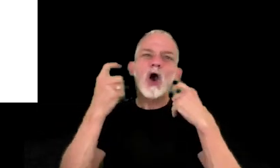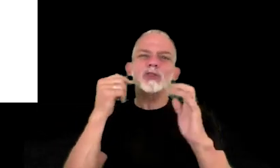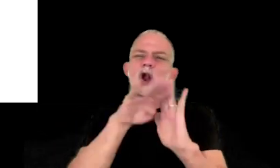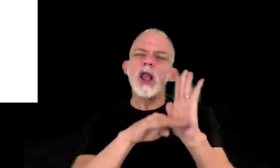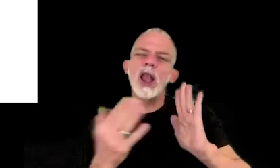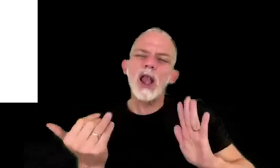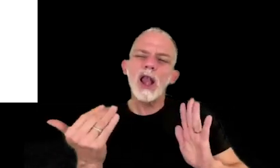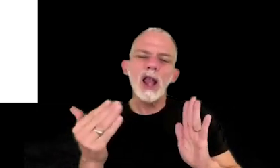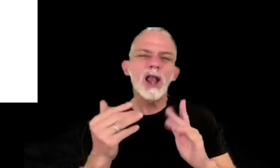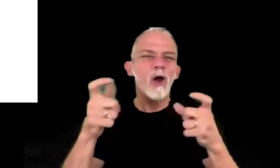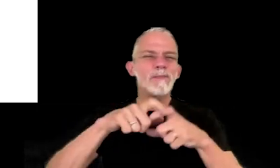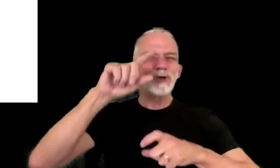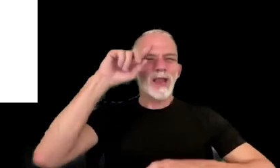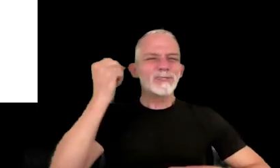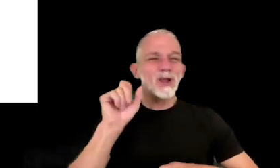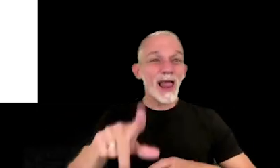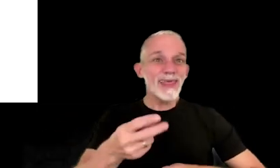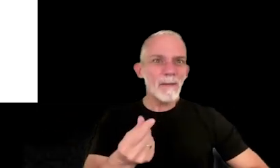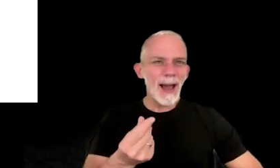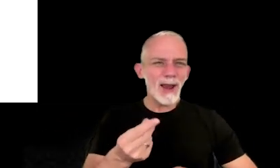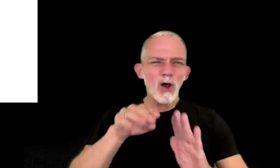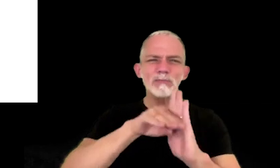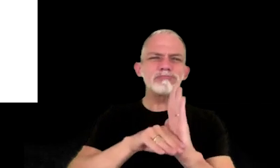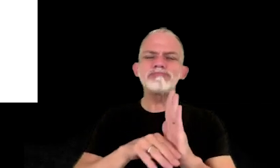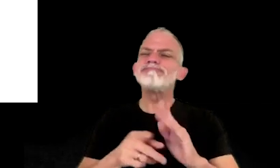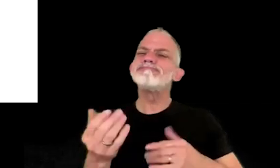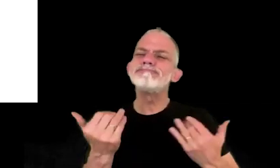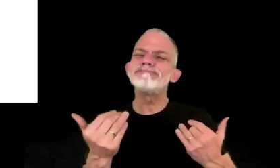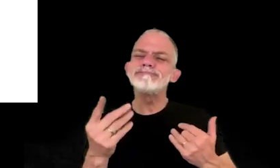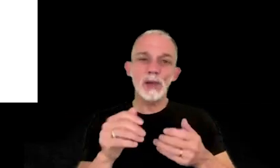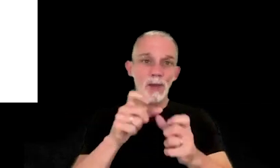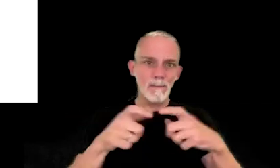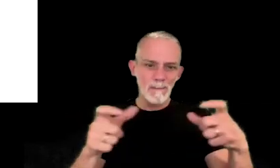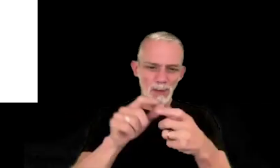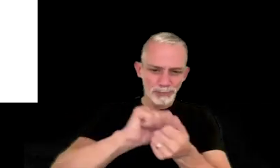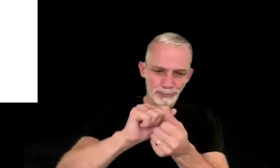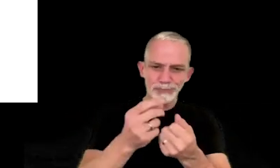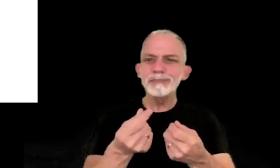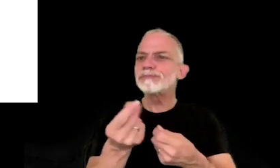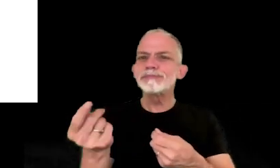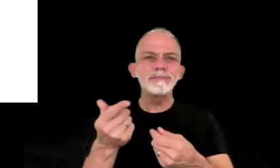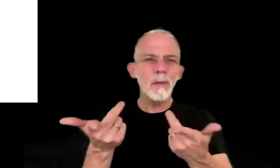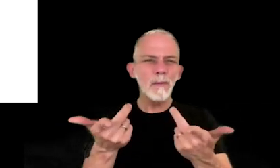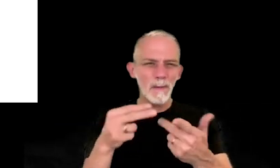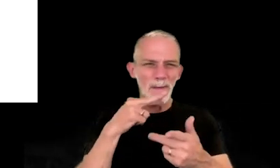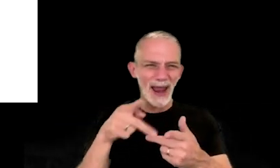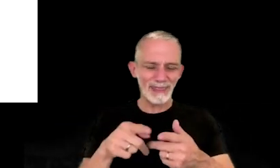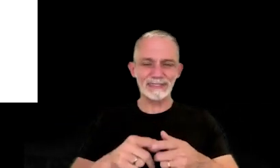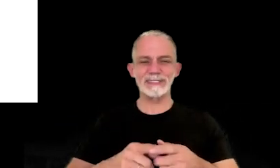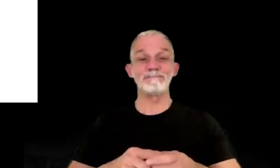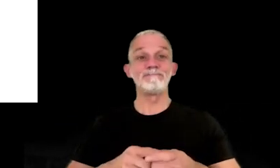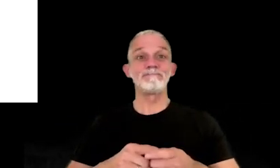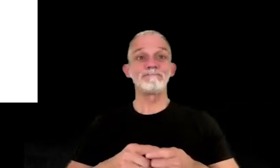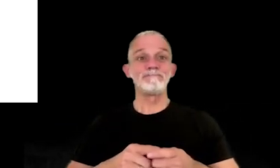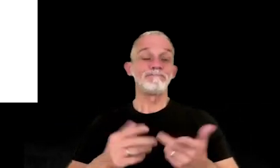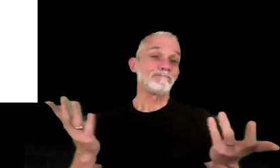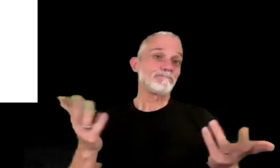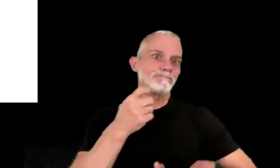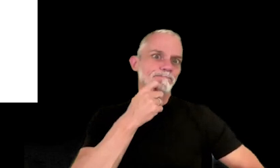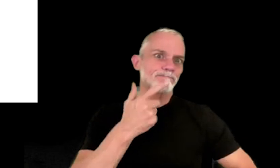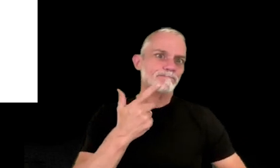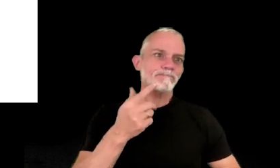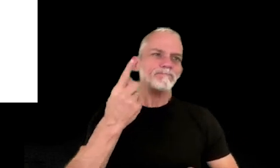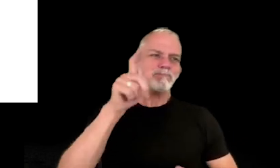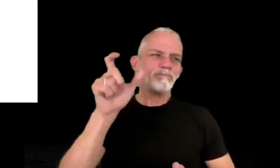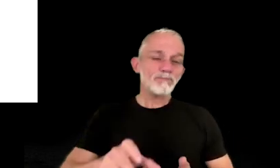Comisión Nacional de Valores va a controlar también todo el tema de la emisión de estos valores negociables, ¿no? Y supongamos, si a alguien le